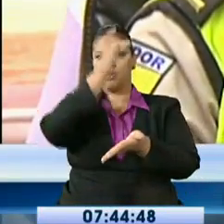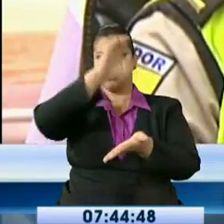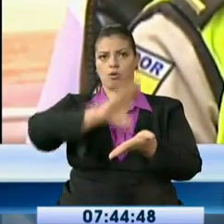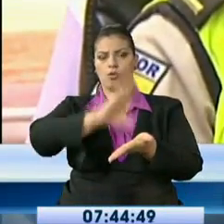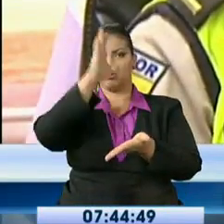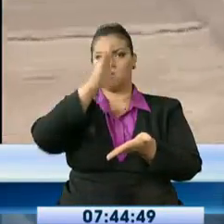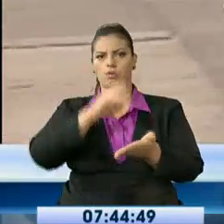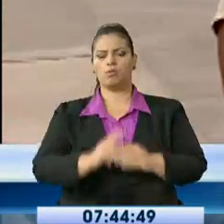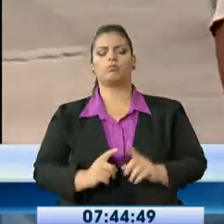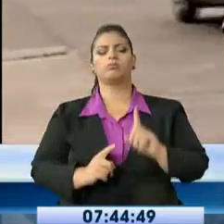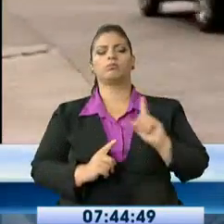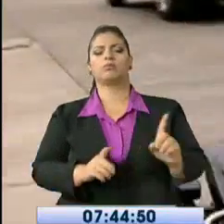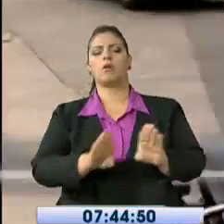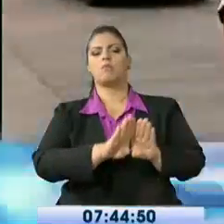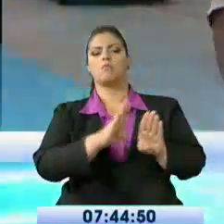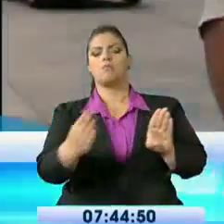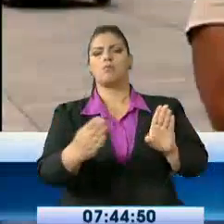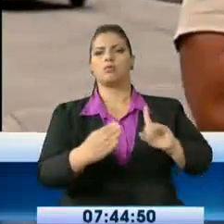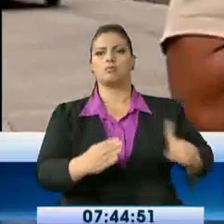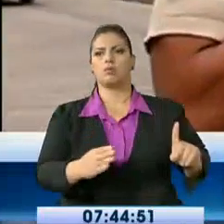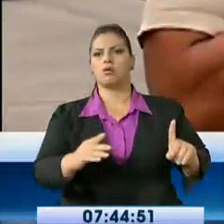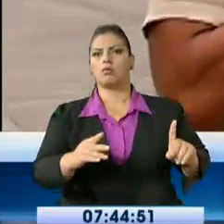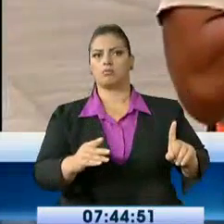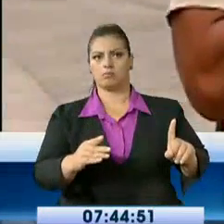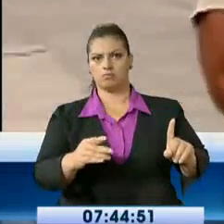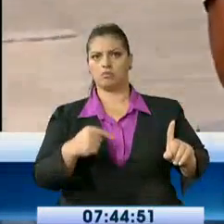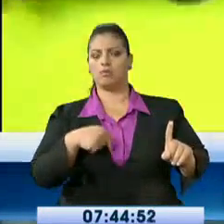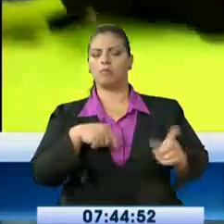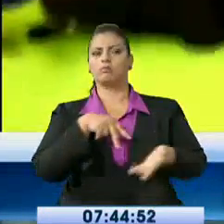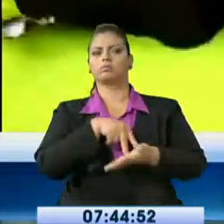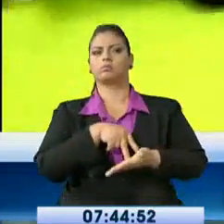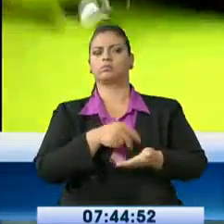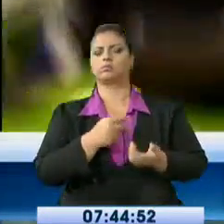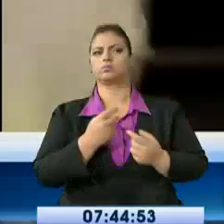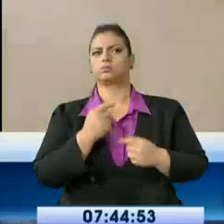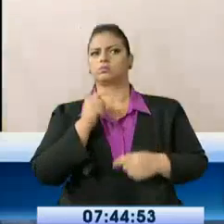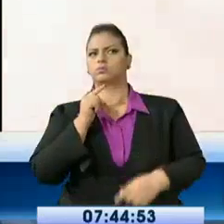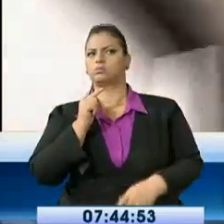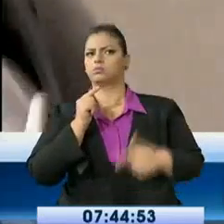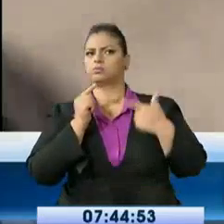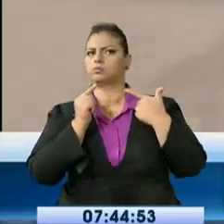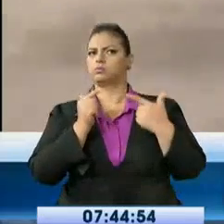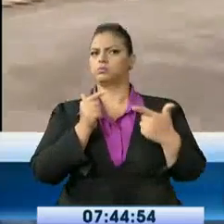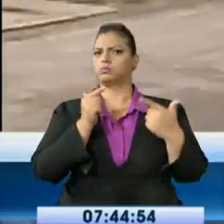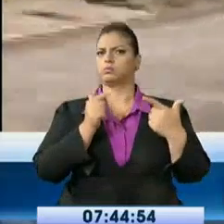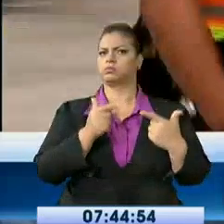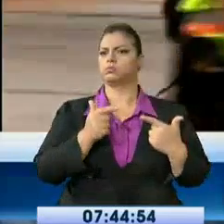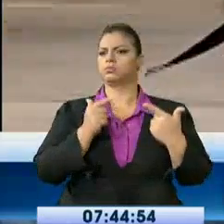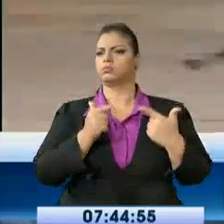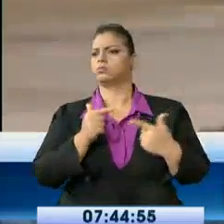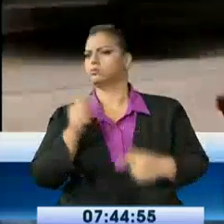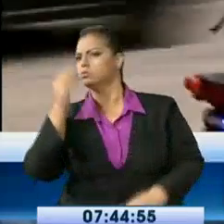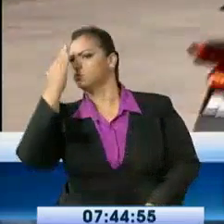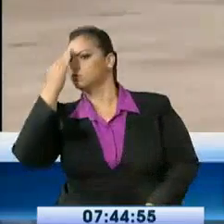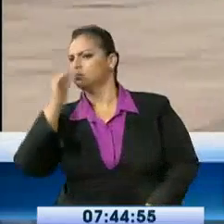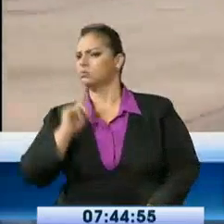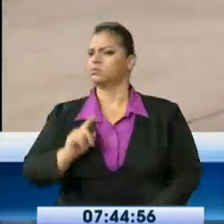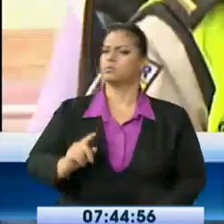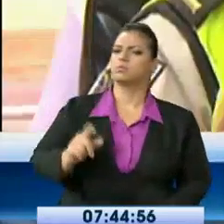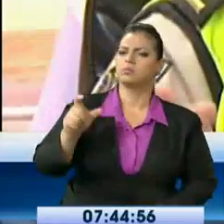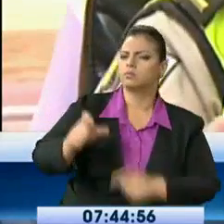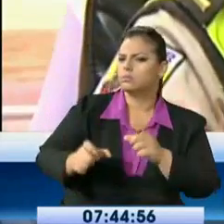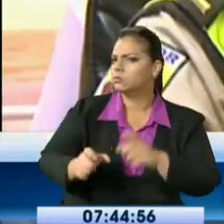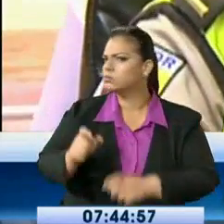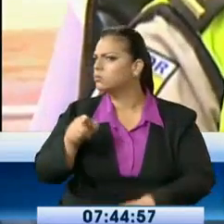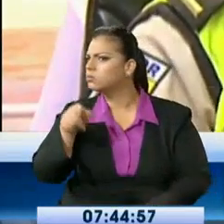la llegada de los estudiantes y la salida de los estudiantes. Pero este personal no está solo, ellos cuentan con el apoyo de personal motorizado